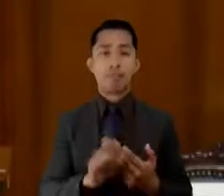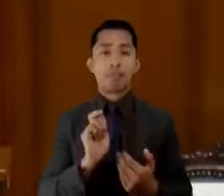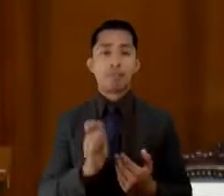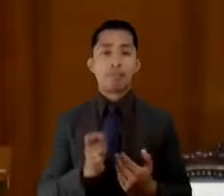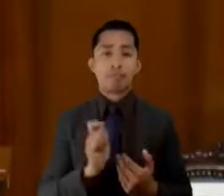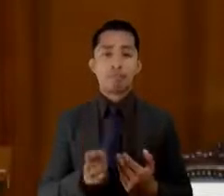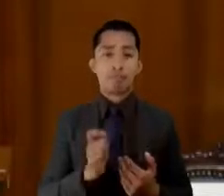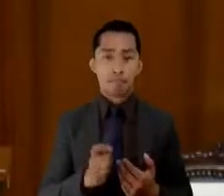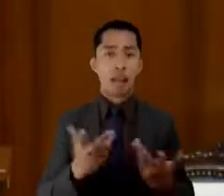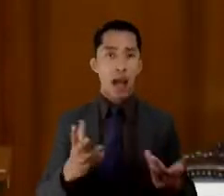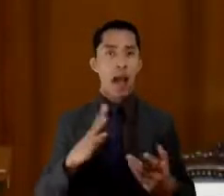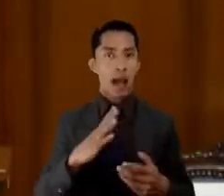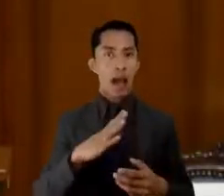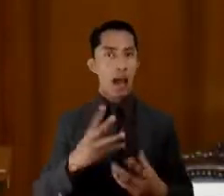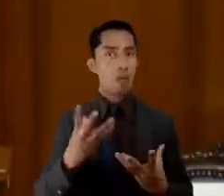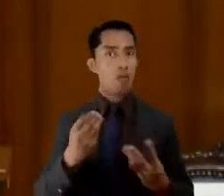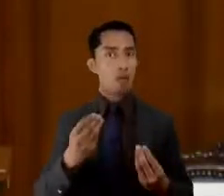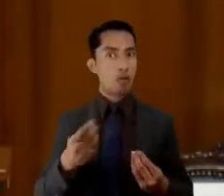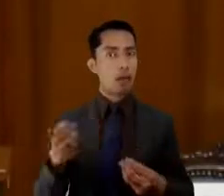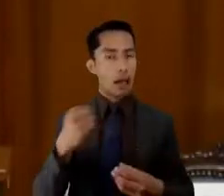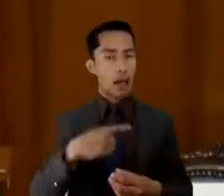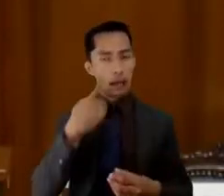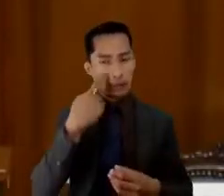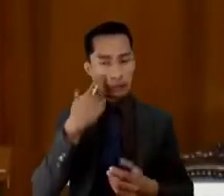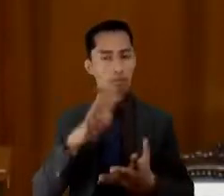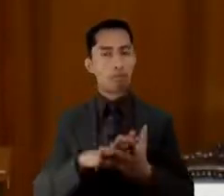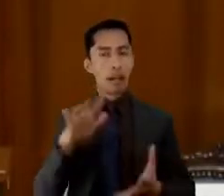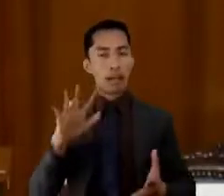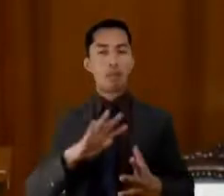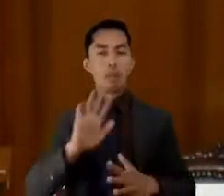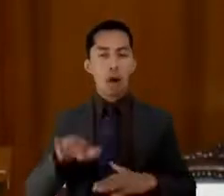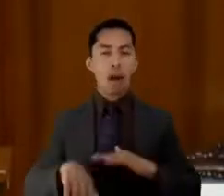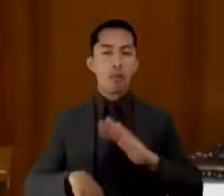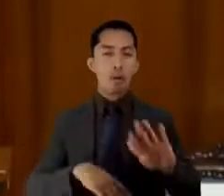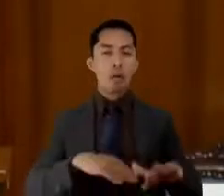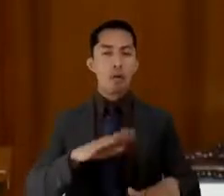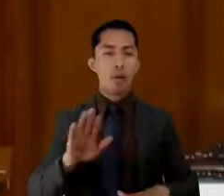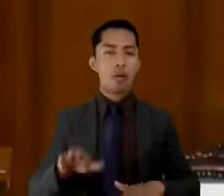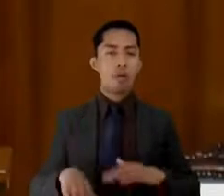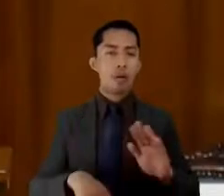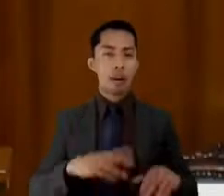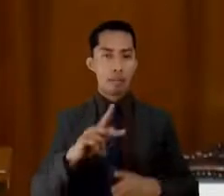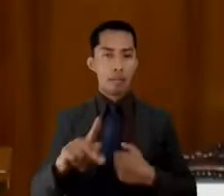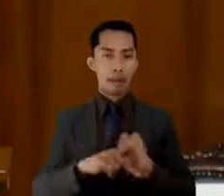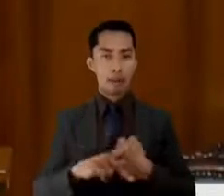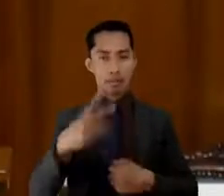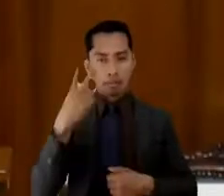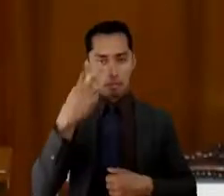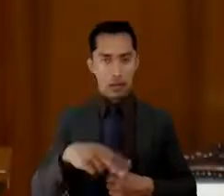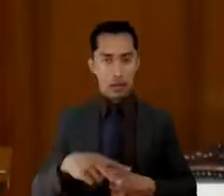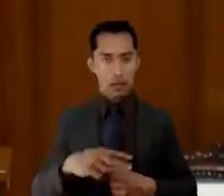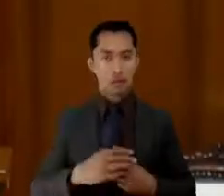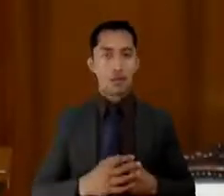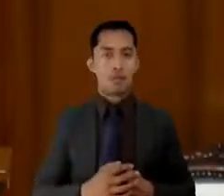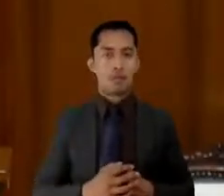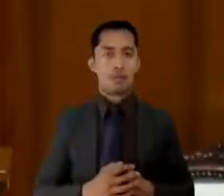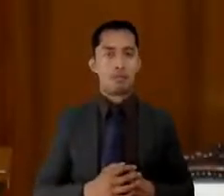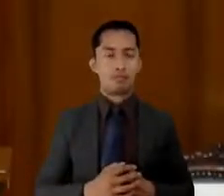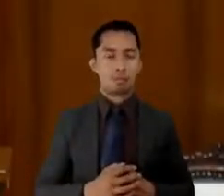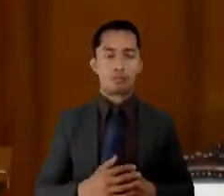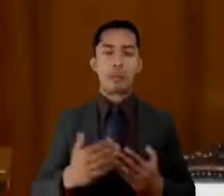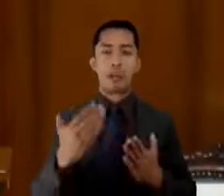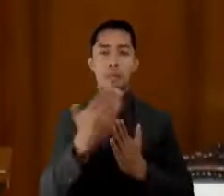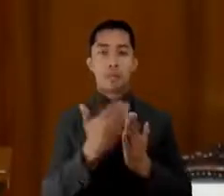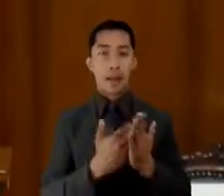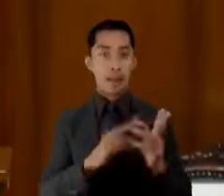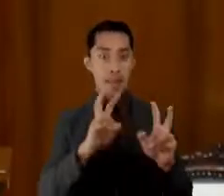parte de las principales causas de muerte en México. En la agenda